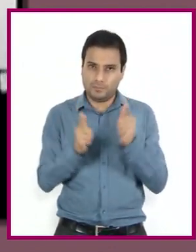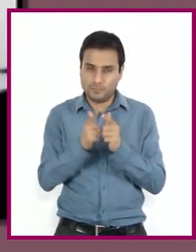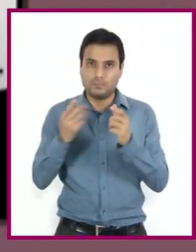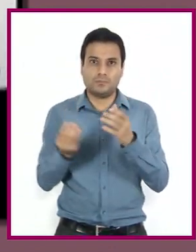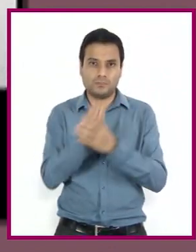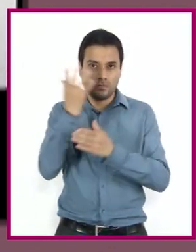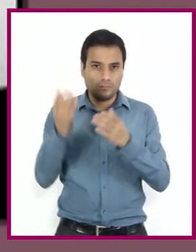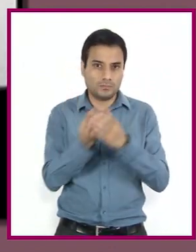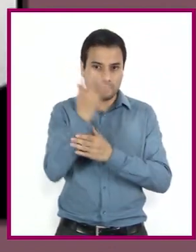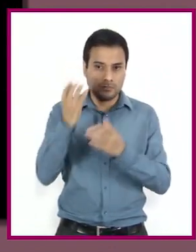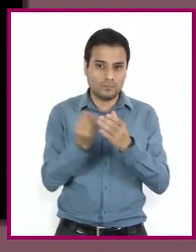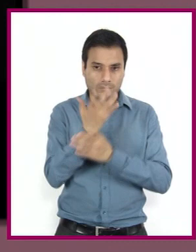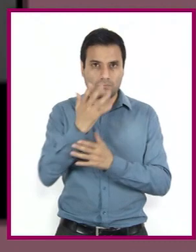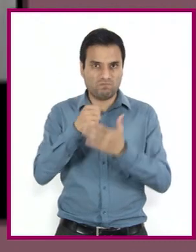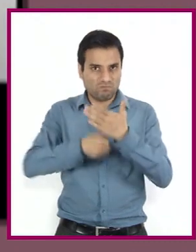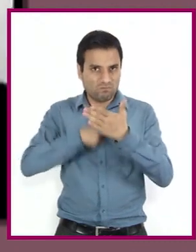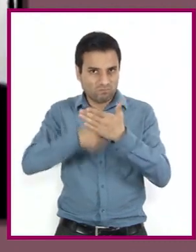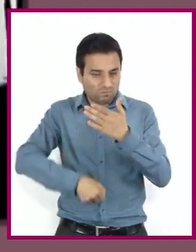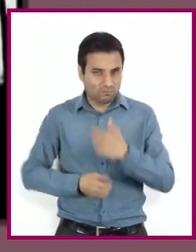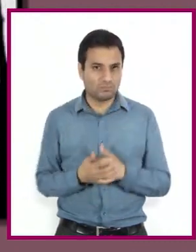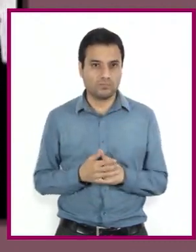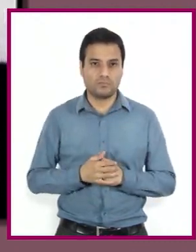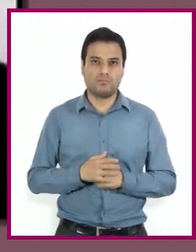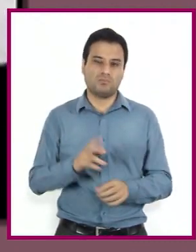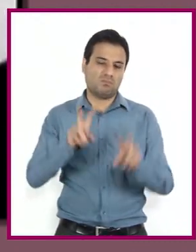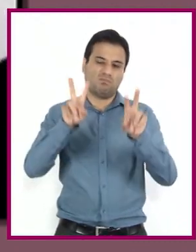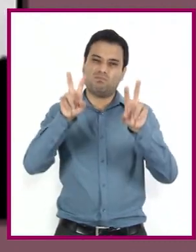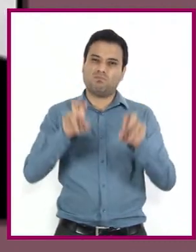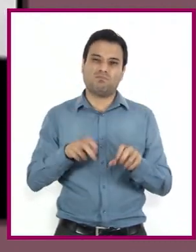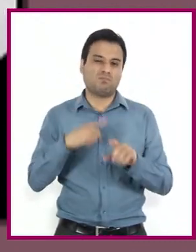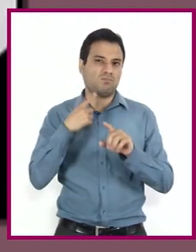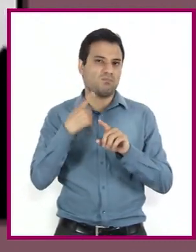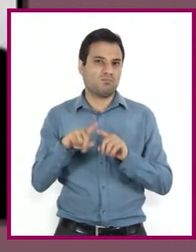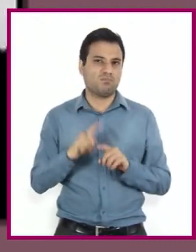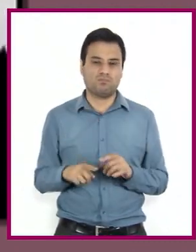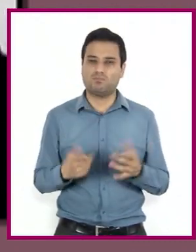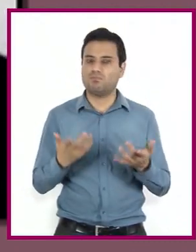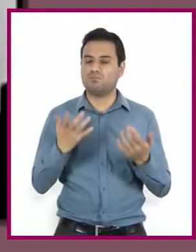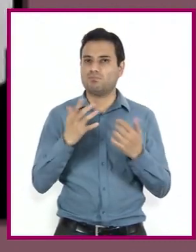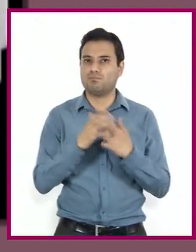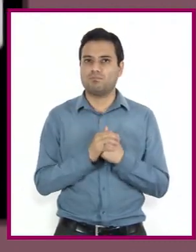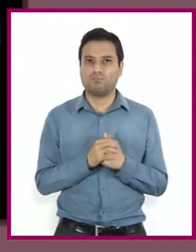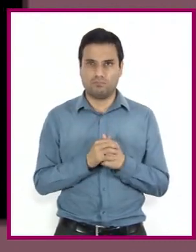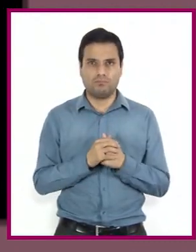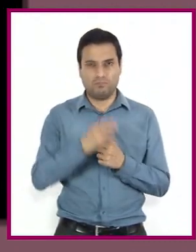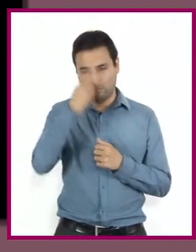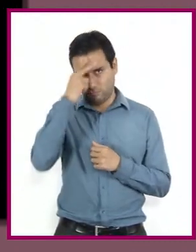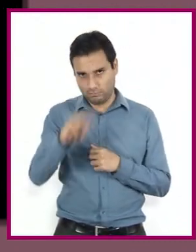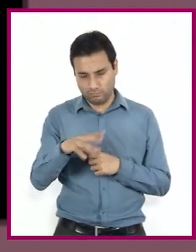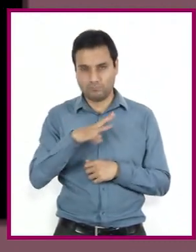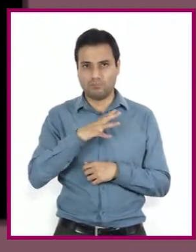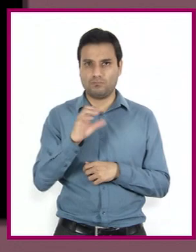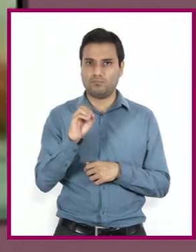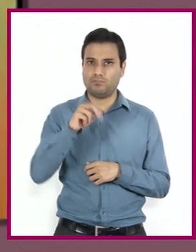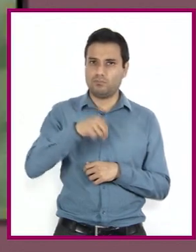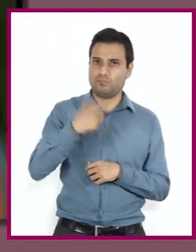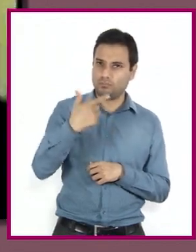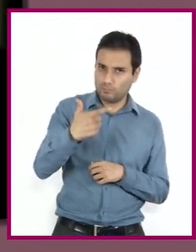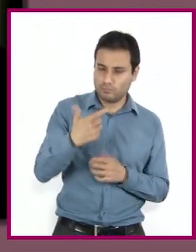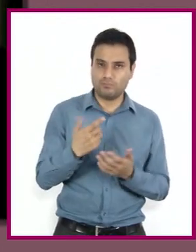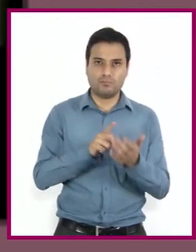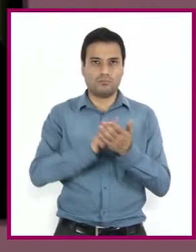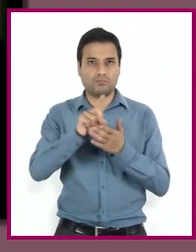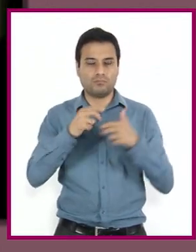no gubernamentales en muchos terrenos. Tenemos hoy en México ONGs pues, que luchan por la vigencia de los